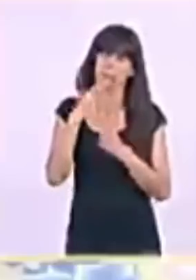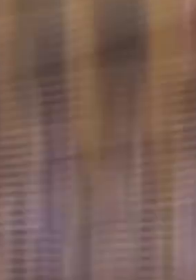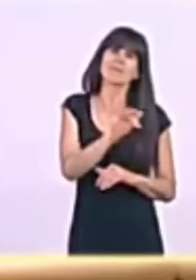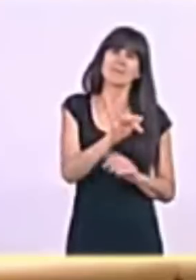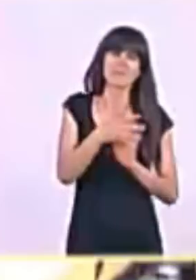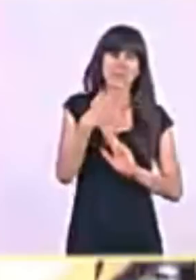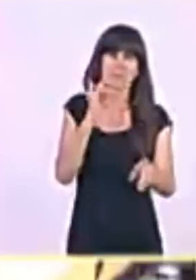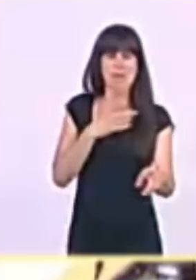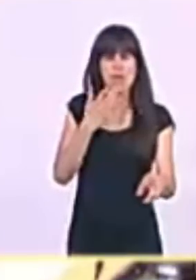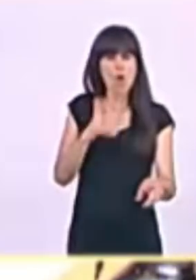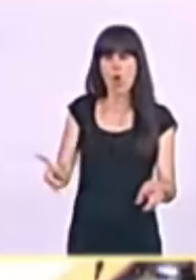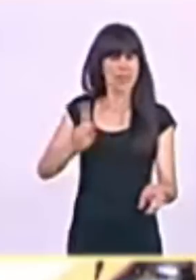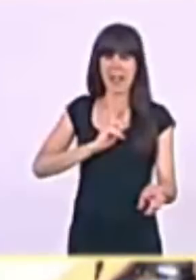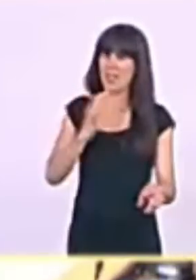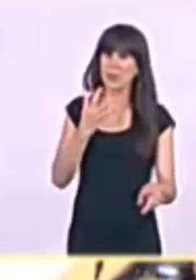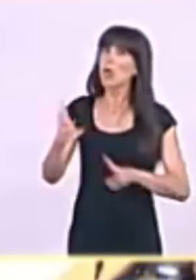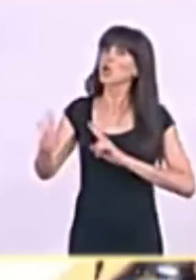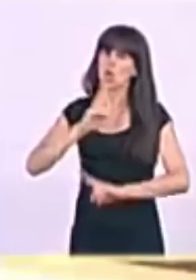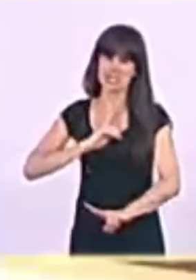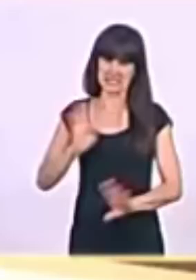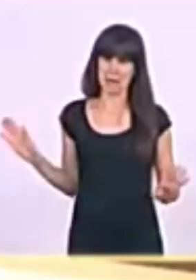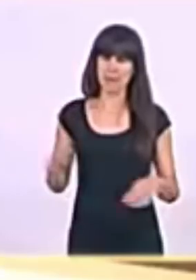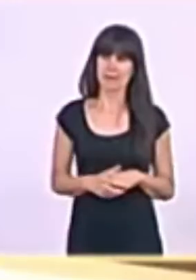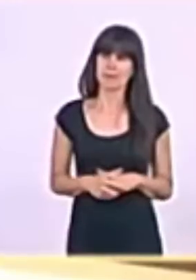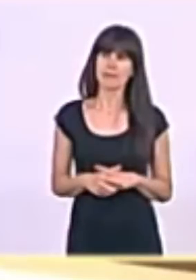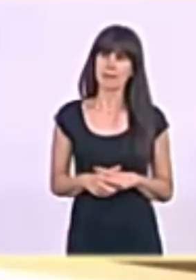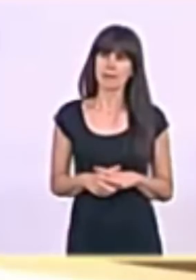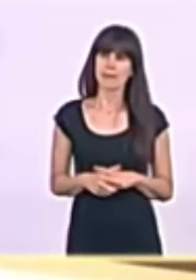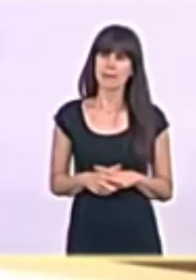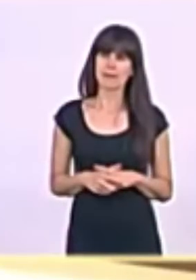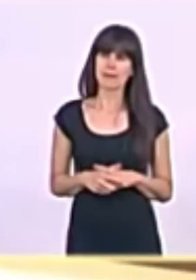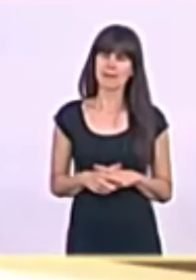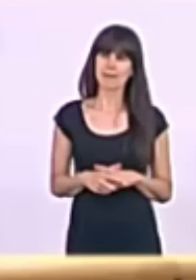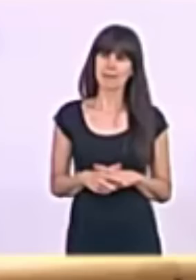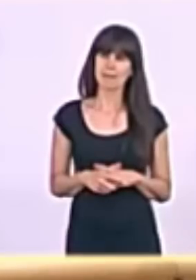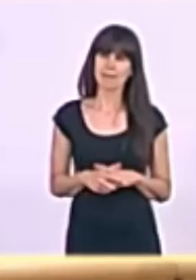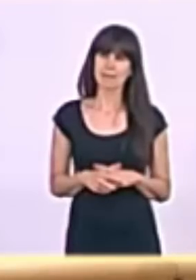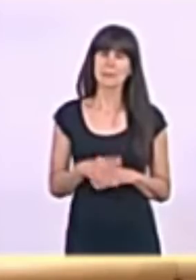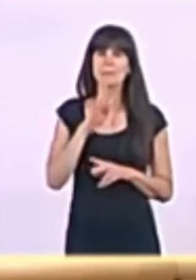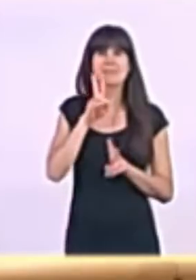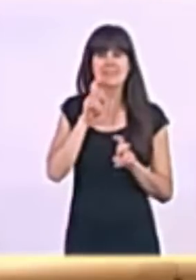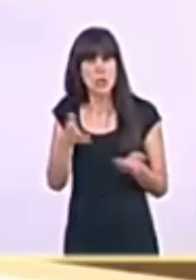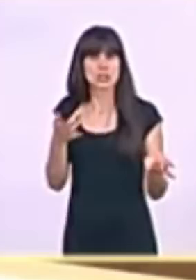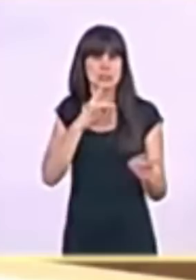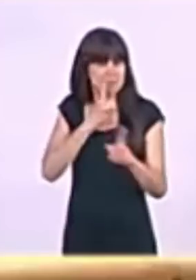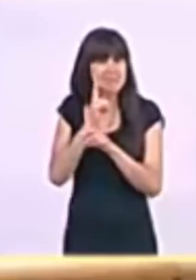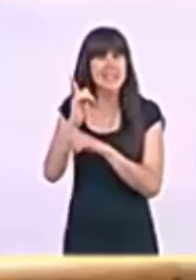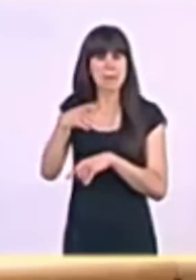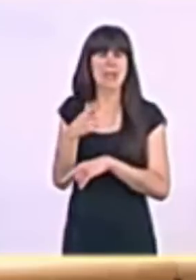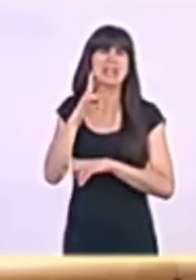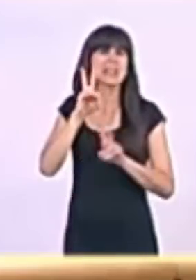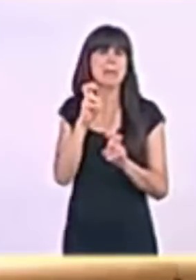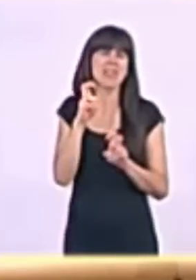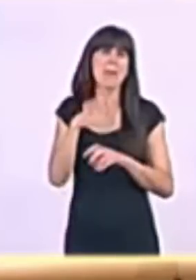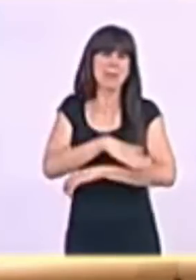gracias. Sobre su sociedad opaca, tenía la oportunidad de contestar si es o no mentira, pero ha habido silencio. ¿De verdad creen que